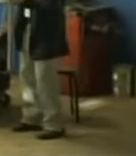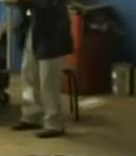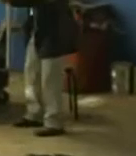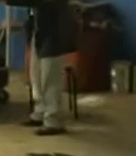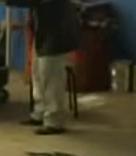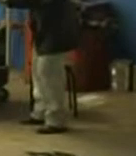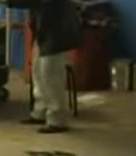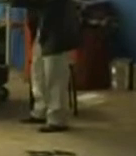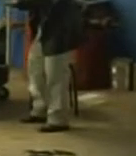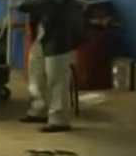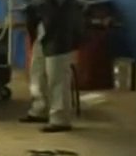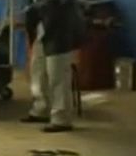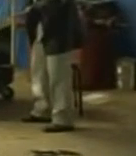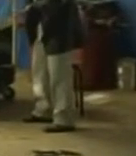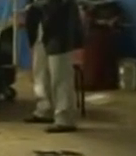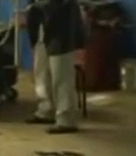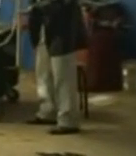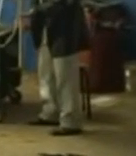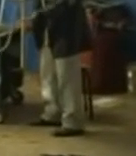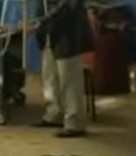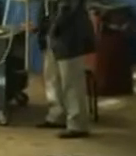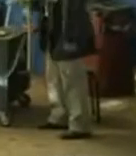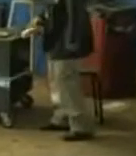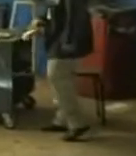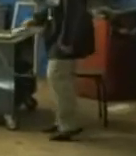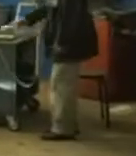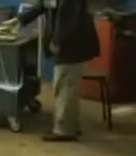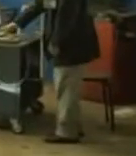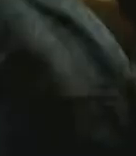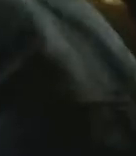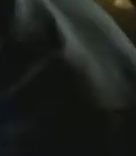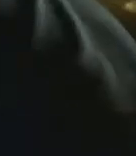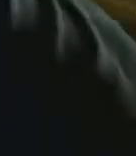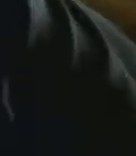Por favor, mi amor, mamá, no me vas a colgar, mi amor.